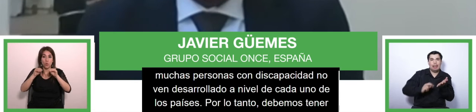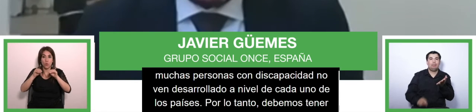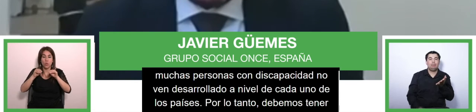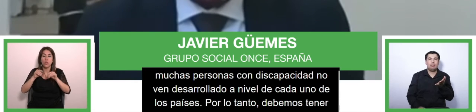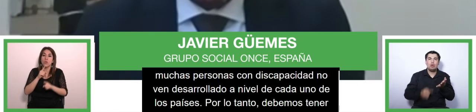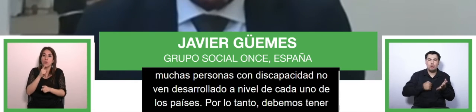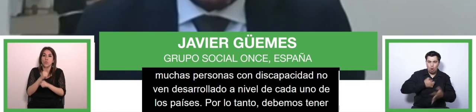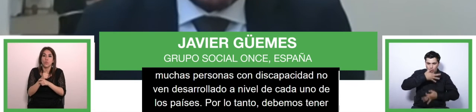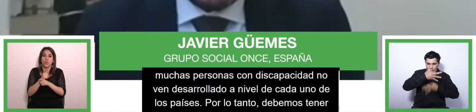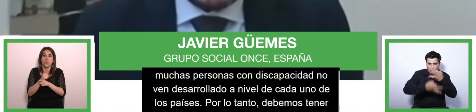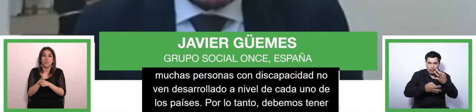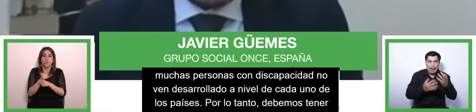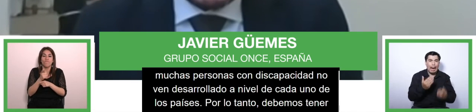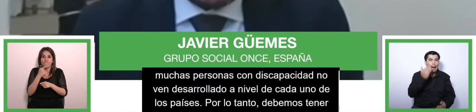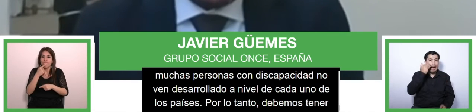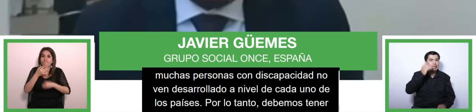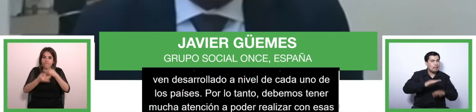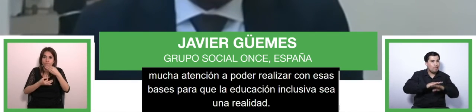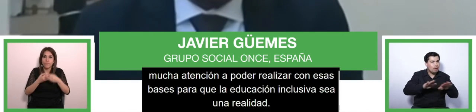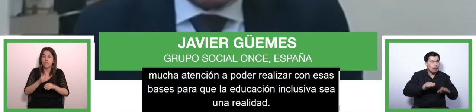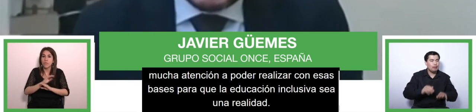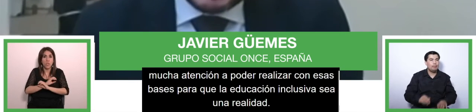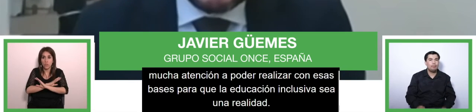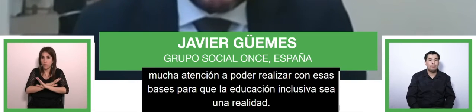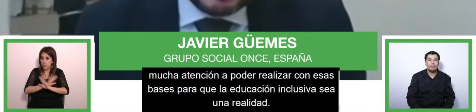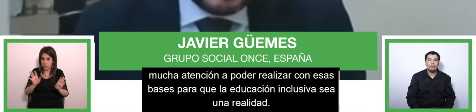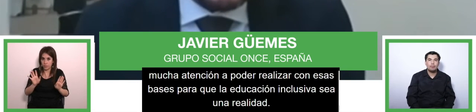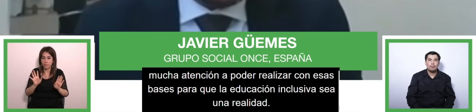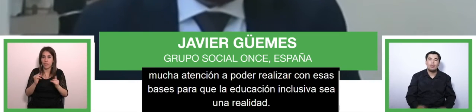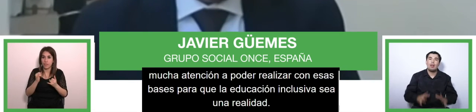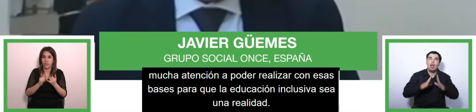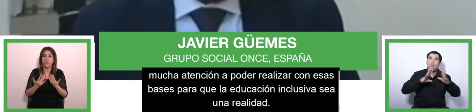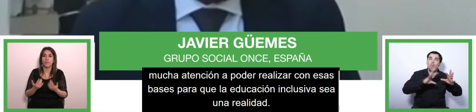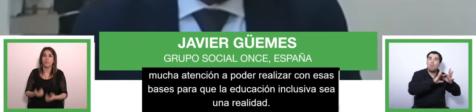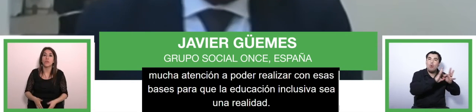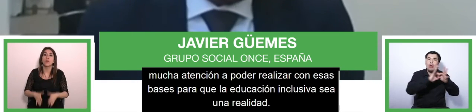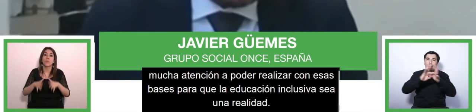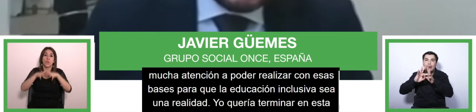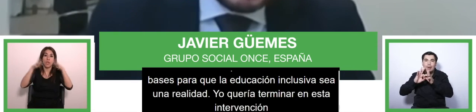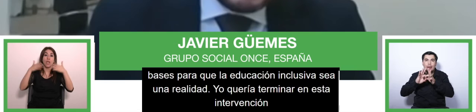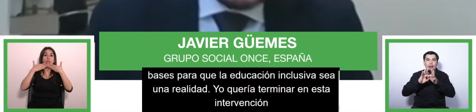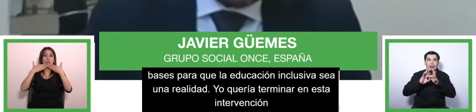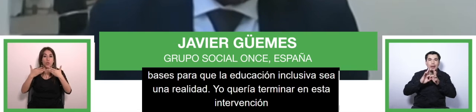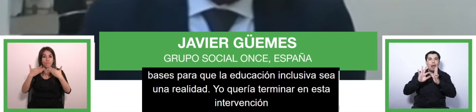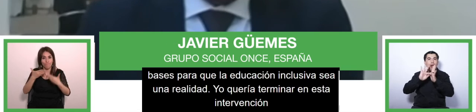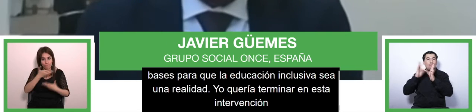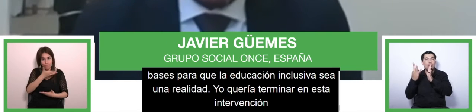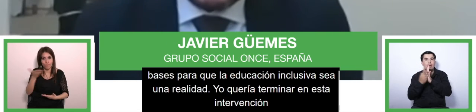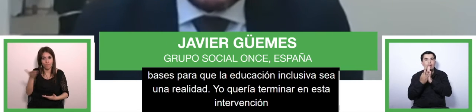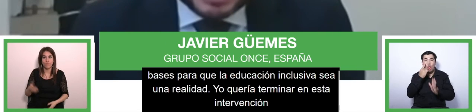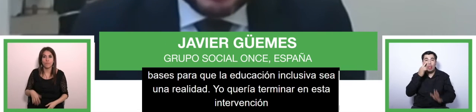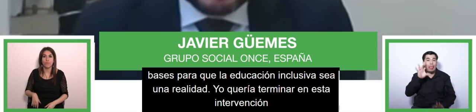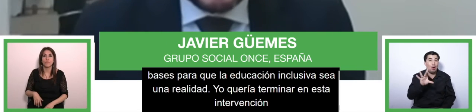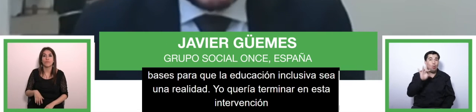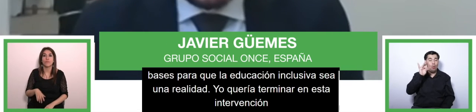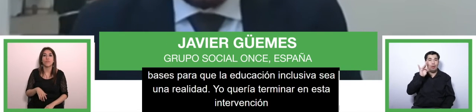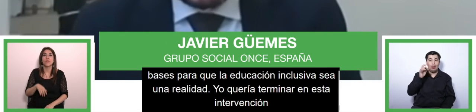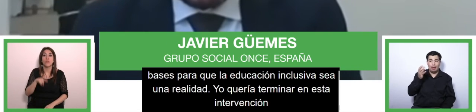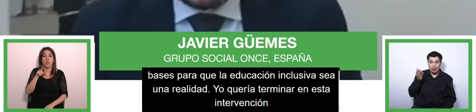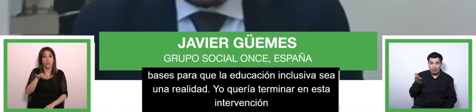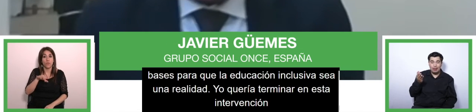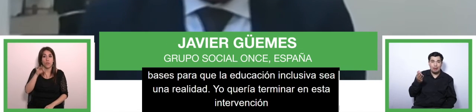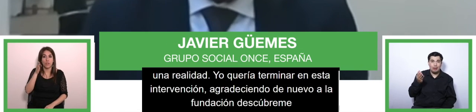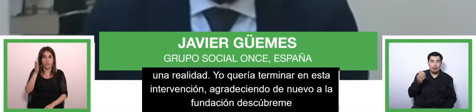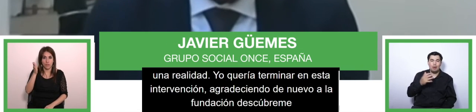terminar en esta intervención agradeciendo de nuevo a la Fundación Descúbreme, que ha sido de verdad